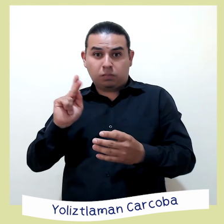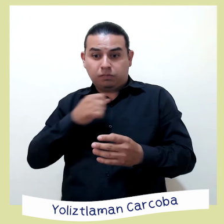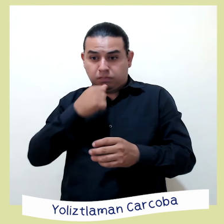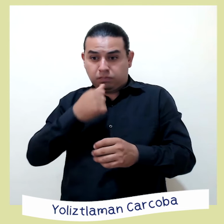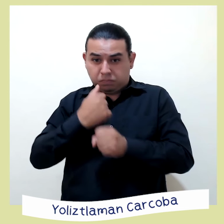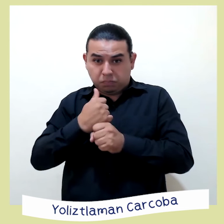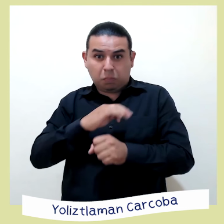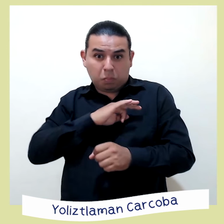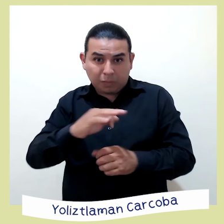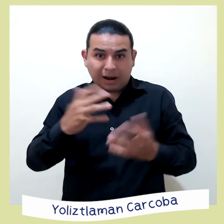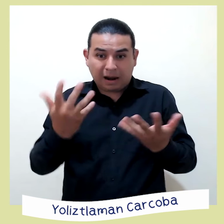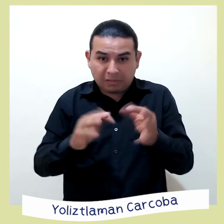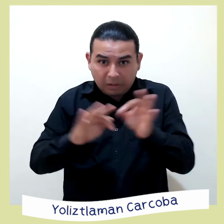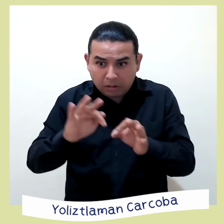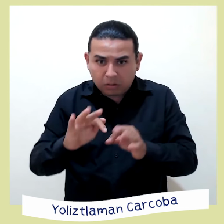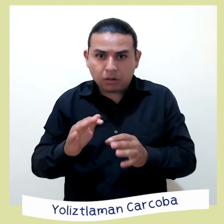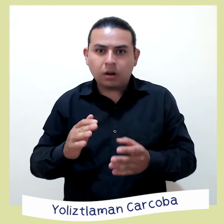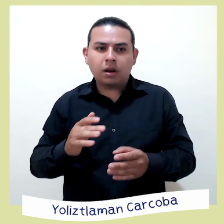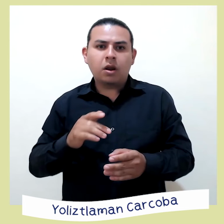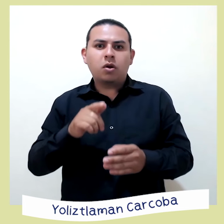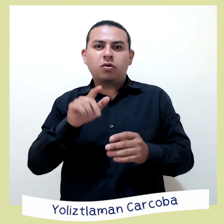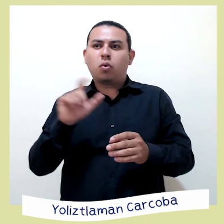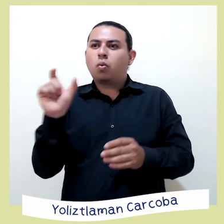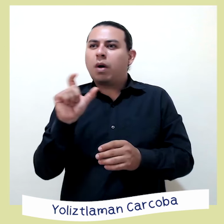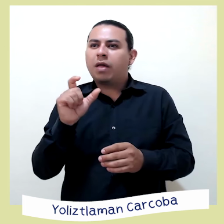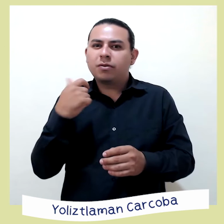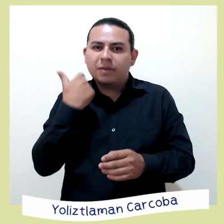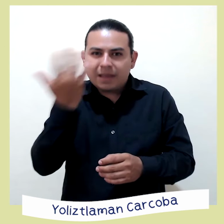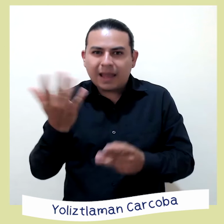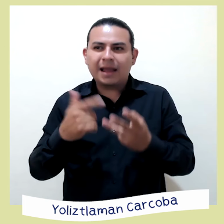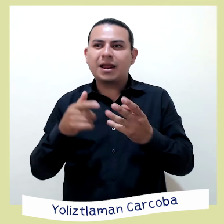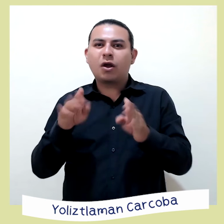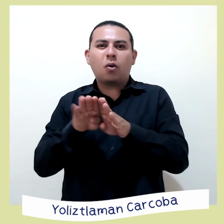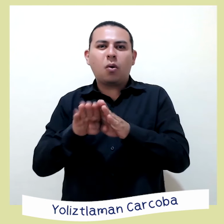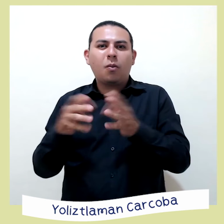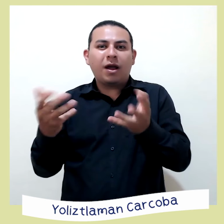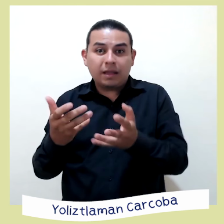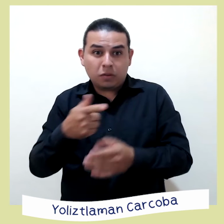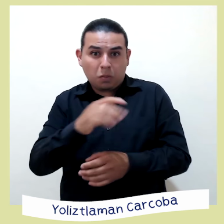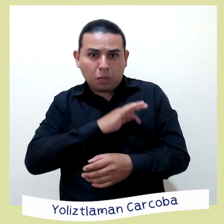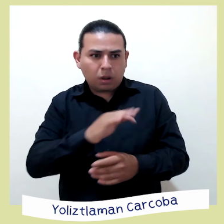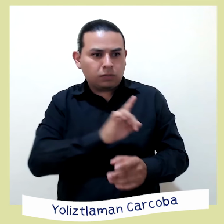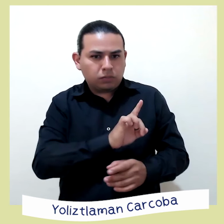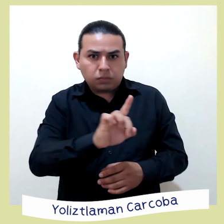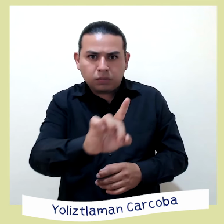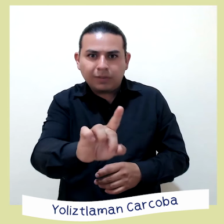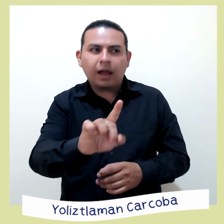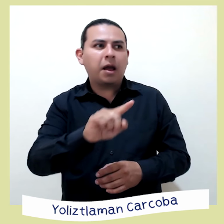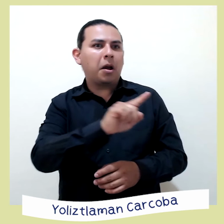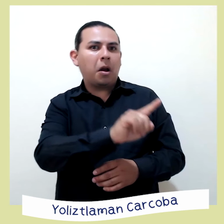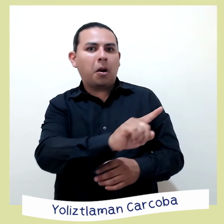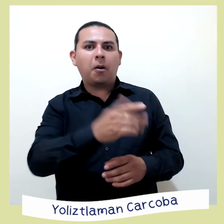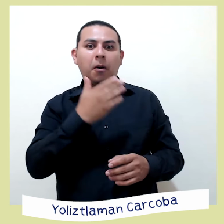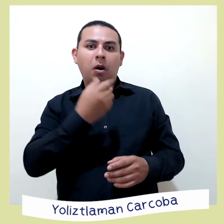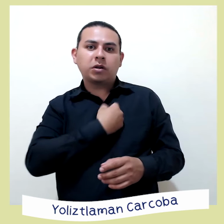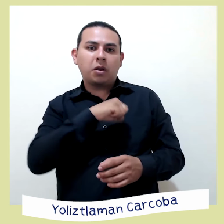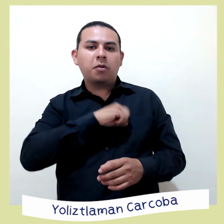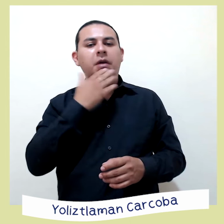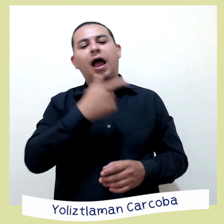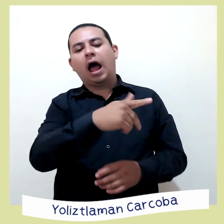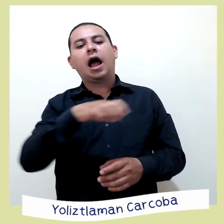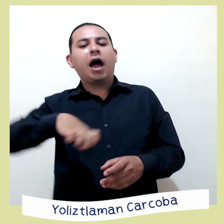en capacidad de seguir haciendo lo que deseas, cómo lo deseas, cuándo lo deseas, podemos asumir que